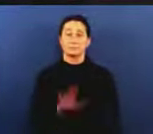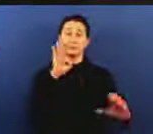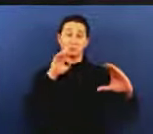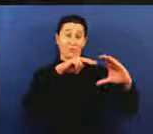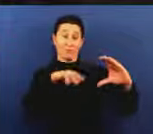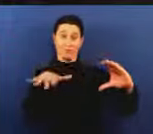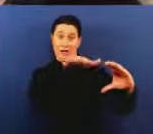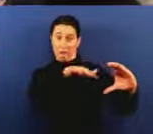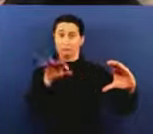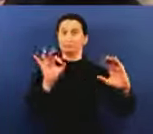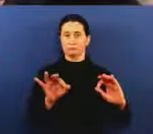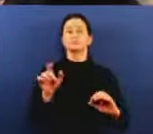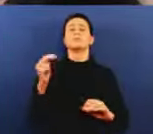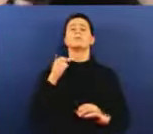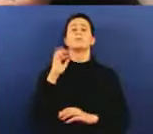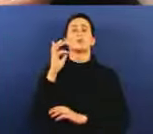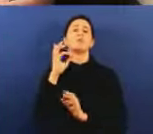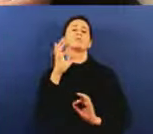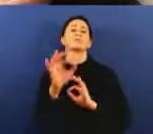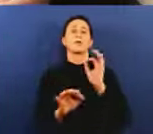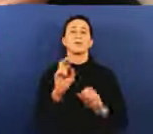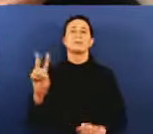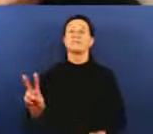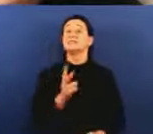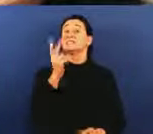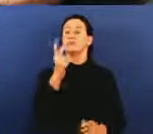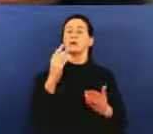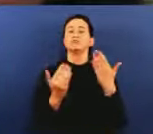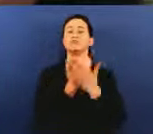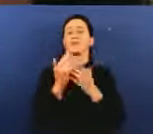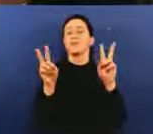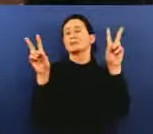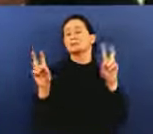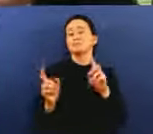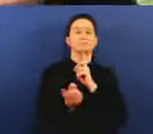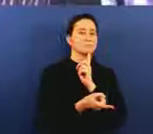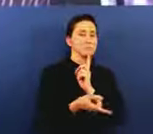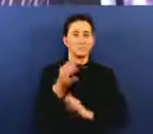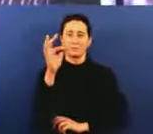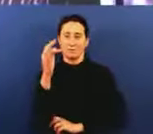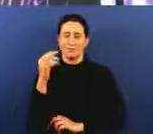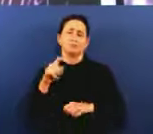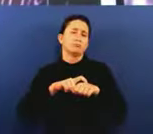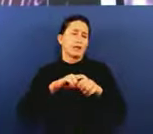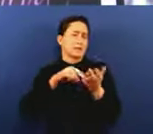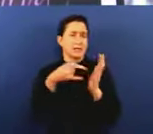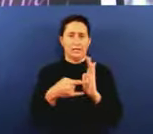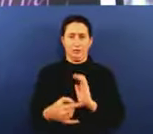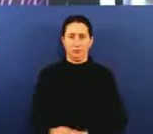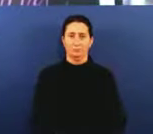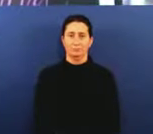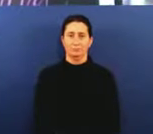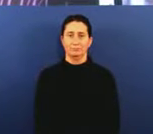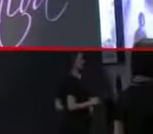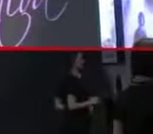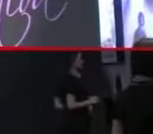sobre una tabla de surf gracias a los simuladores instalados en el lugar. Paralelamente a las actividades que se desarrollarán en el